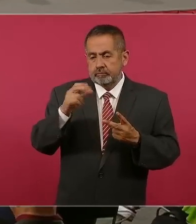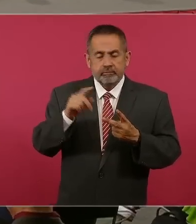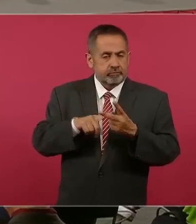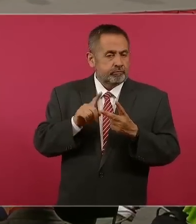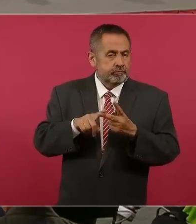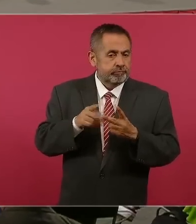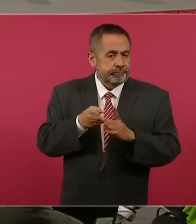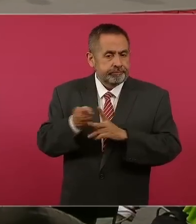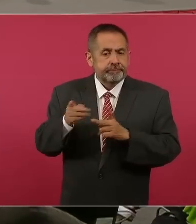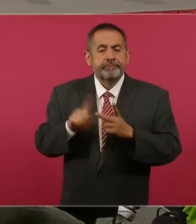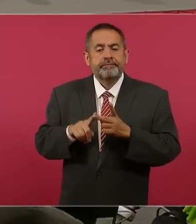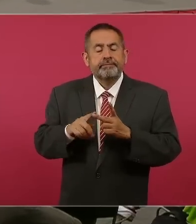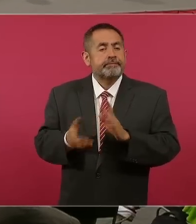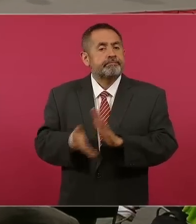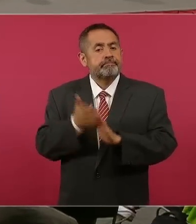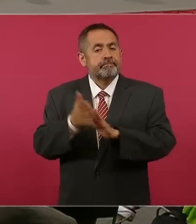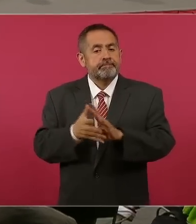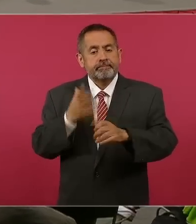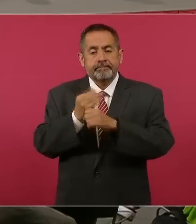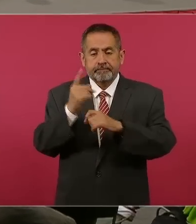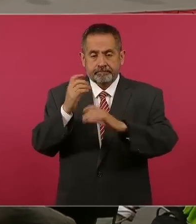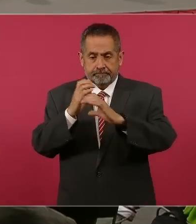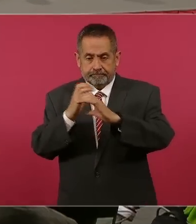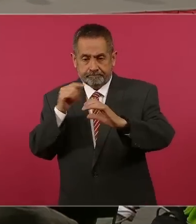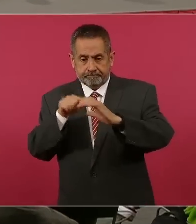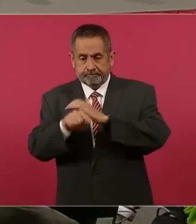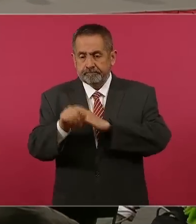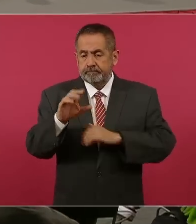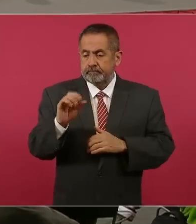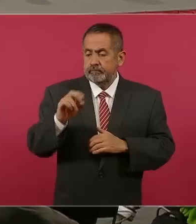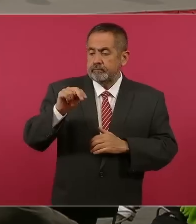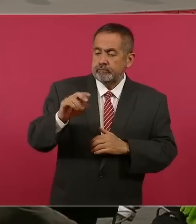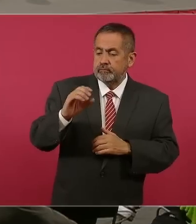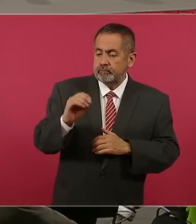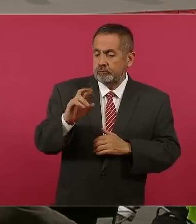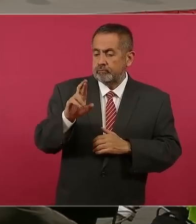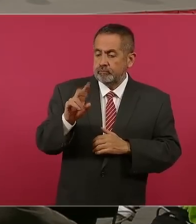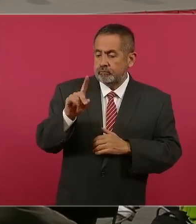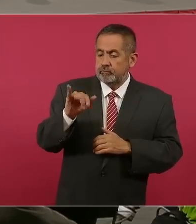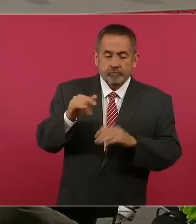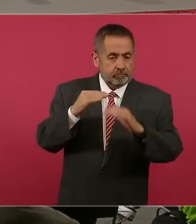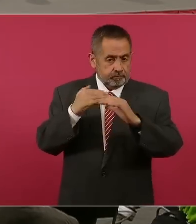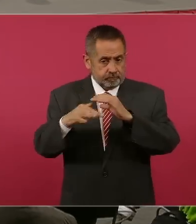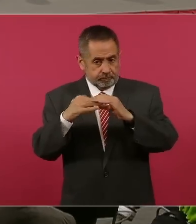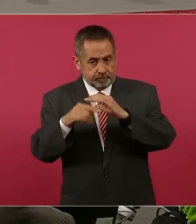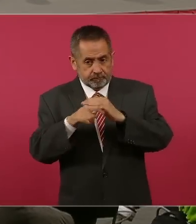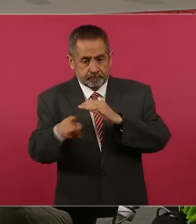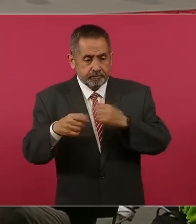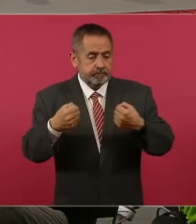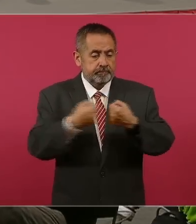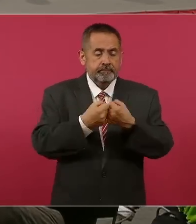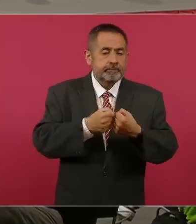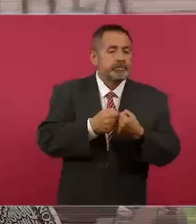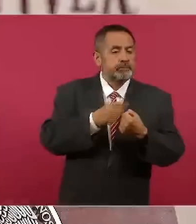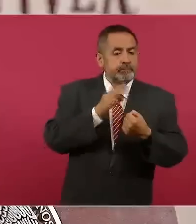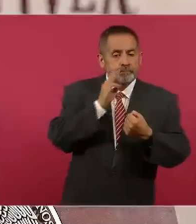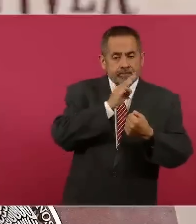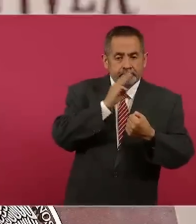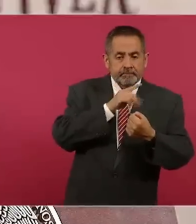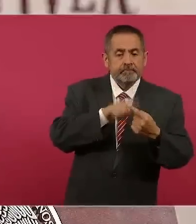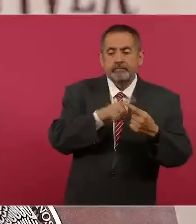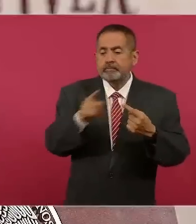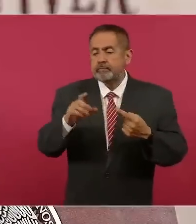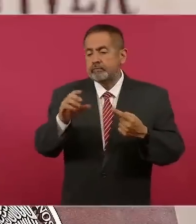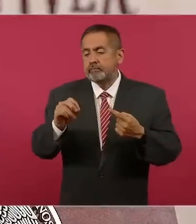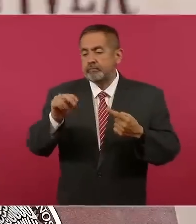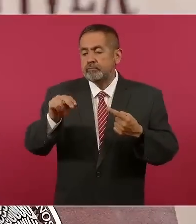que ver con la construcción del acueducto a Concordia, que se encuentra situado entre el municipio de Mazatlán y Concordia.